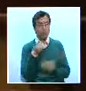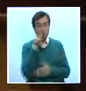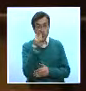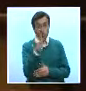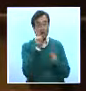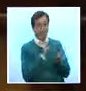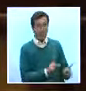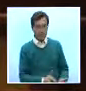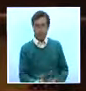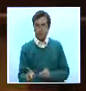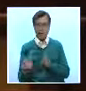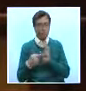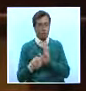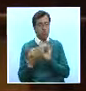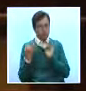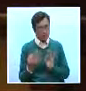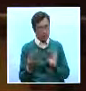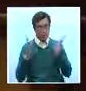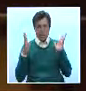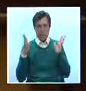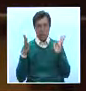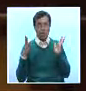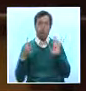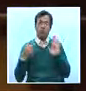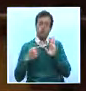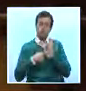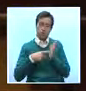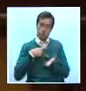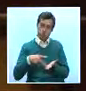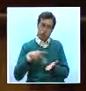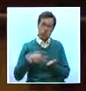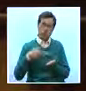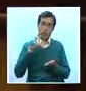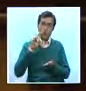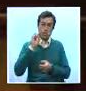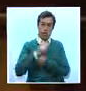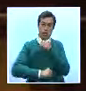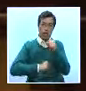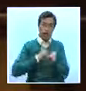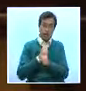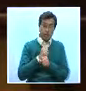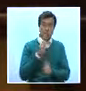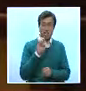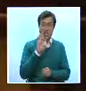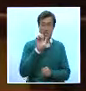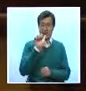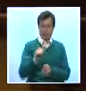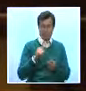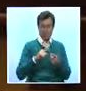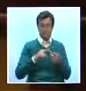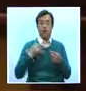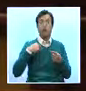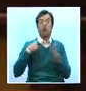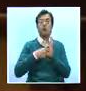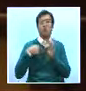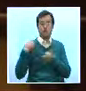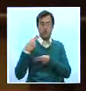los impuestos, el impuesto a la renta que va a pagar en el transcurso de los 20 años, más el impuesto a las herencias que va a pagar sobre